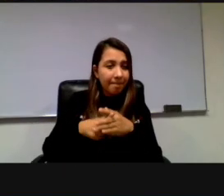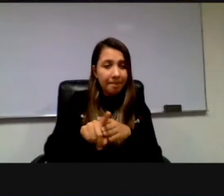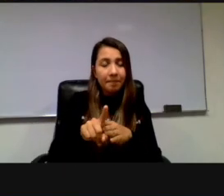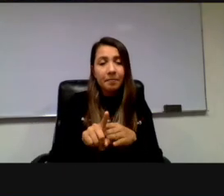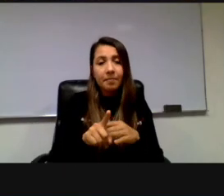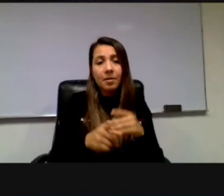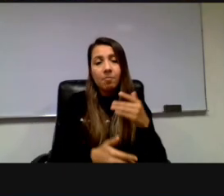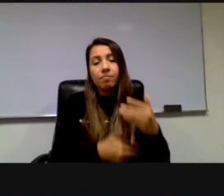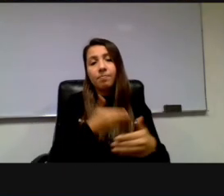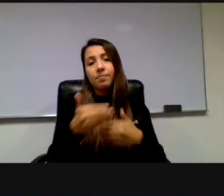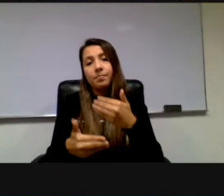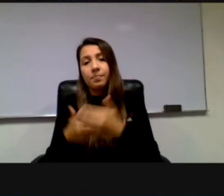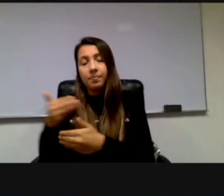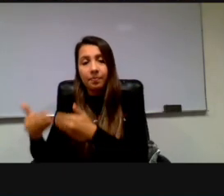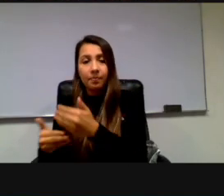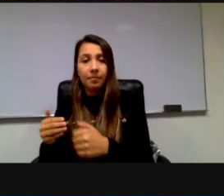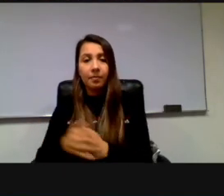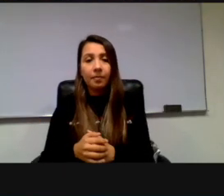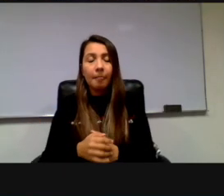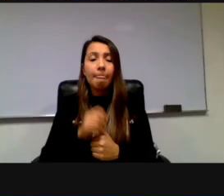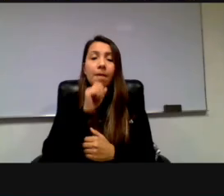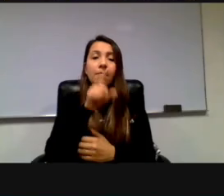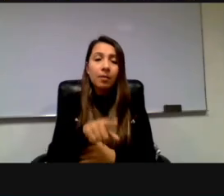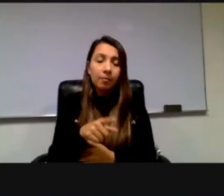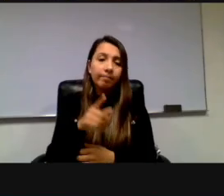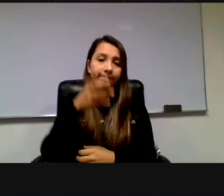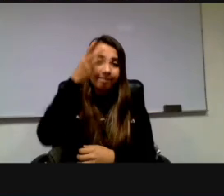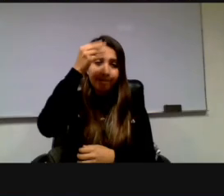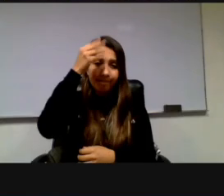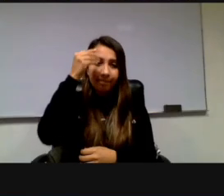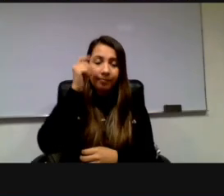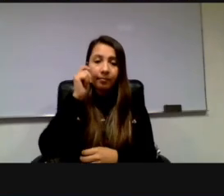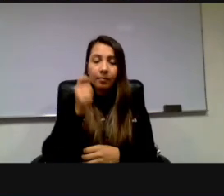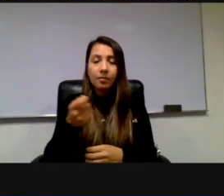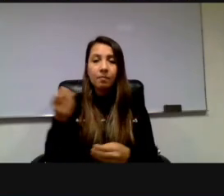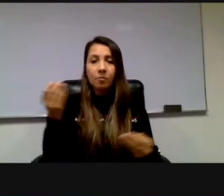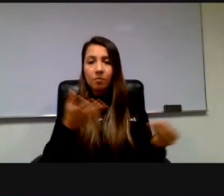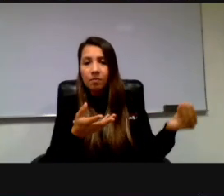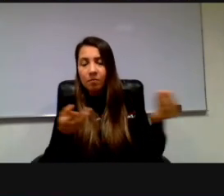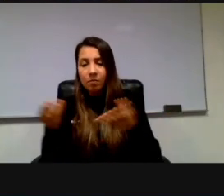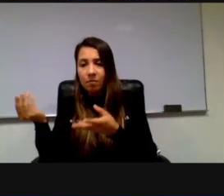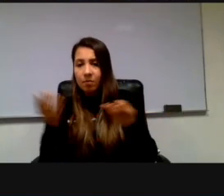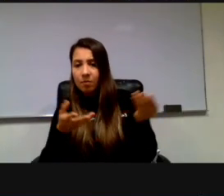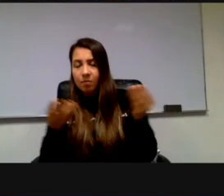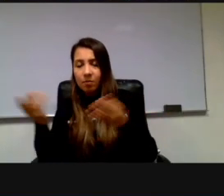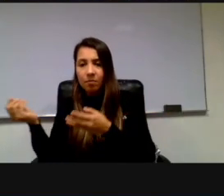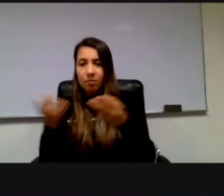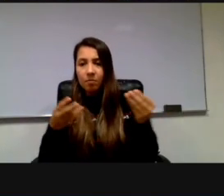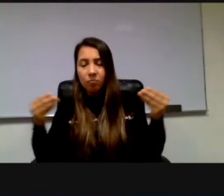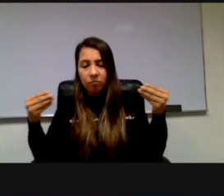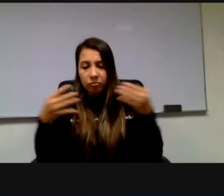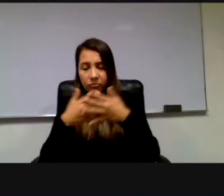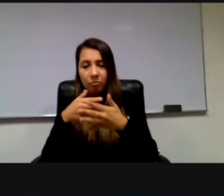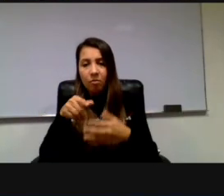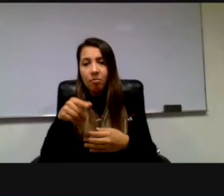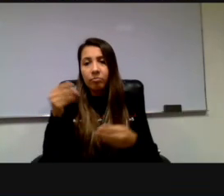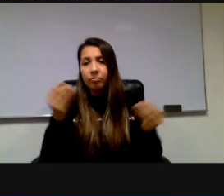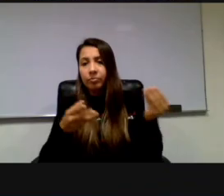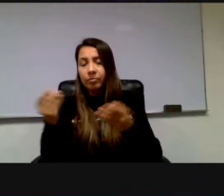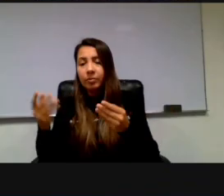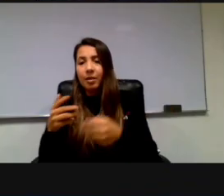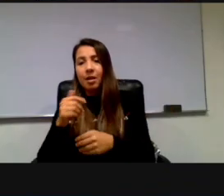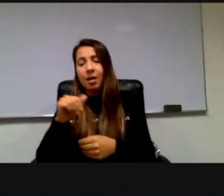vida en la Tierra. Y vamos aprendiendo acerca de la transferencia horizontal de genes, ¿no? Y vamos aprendiendo acerca de